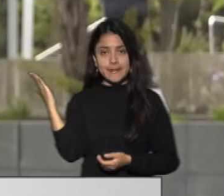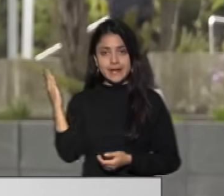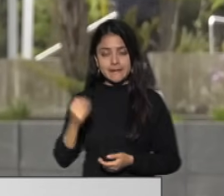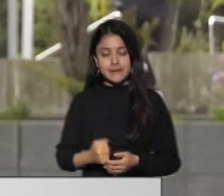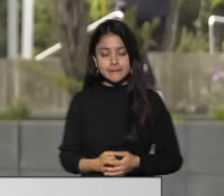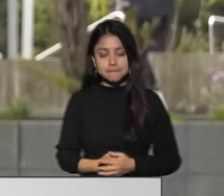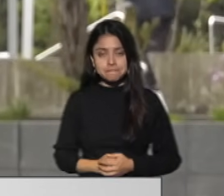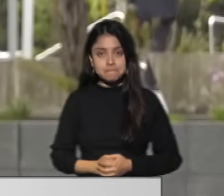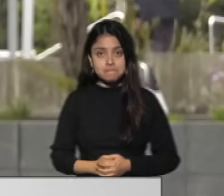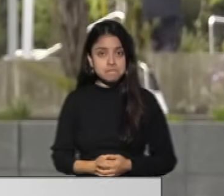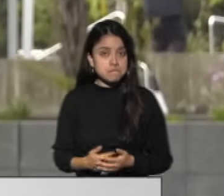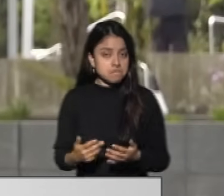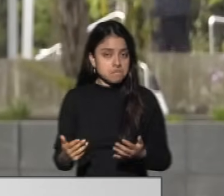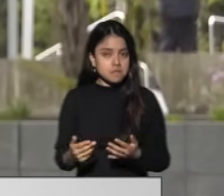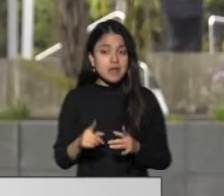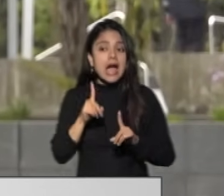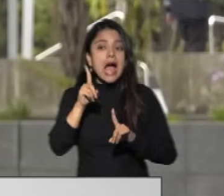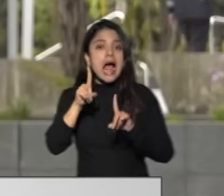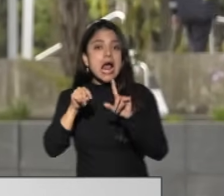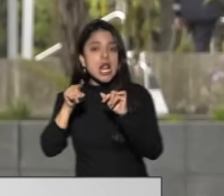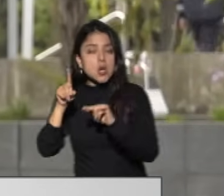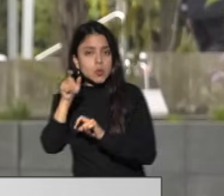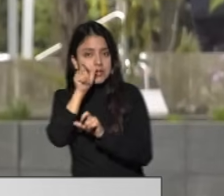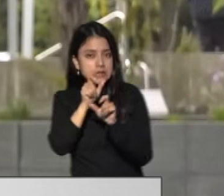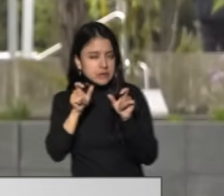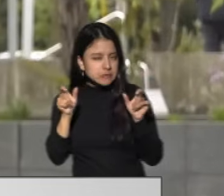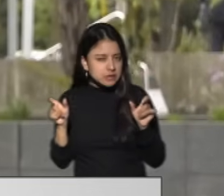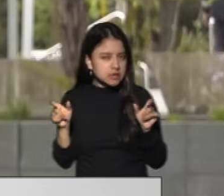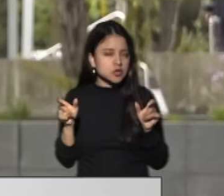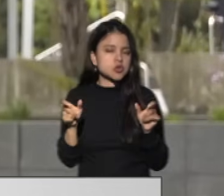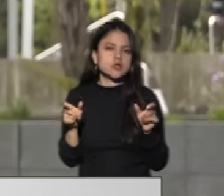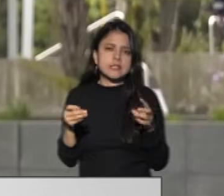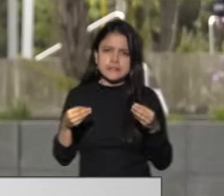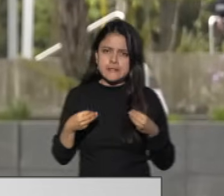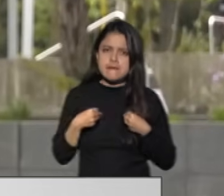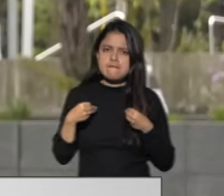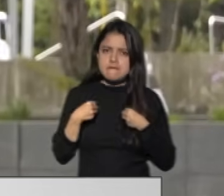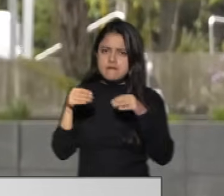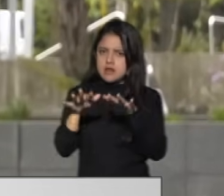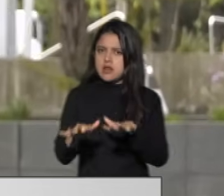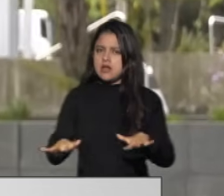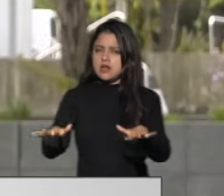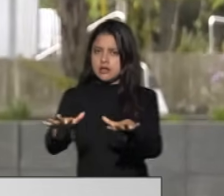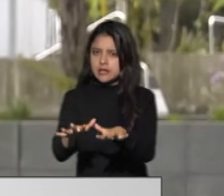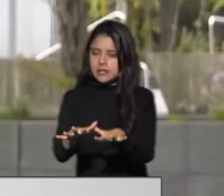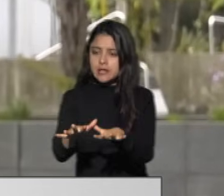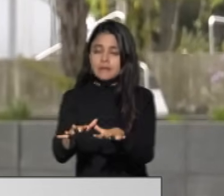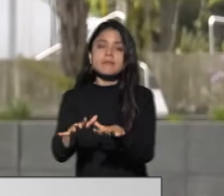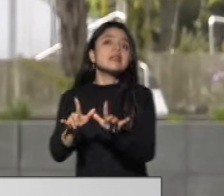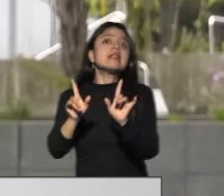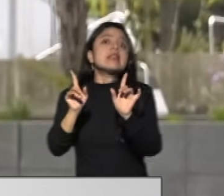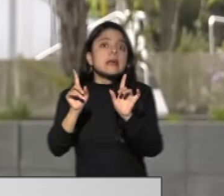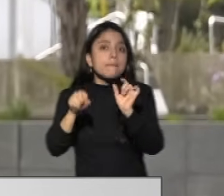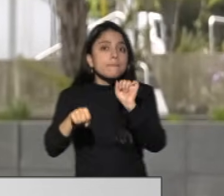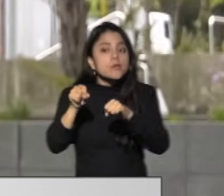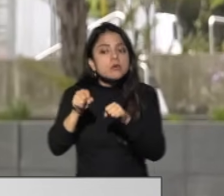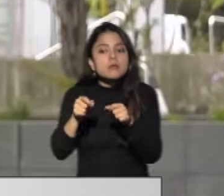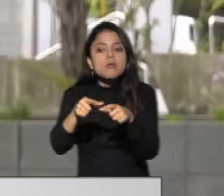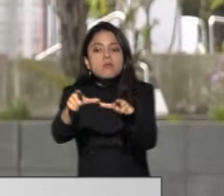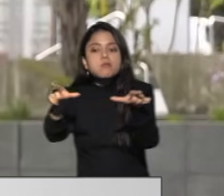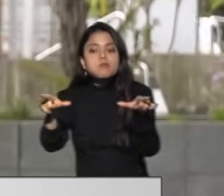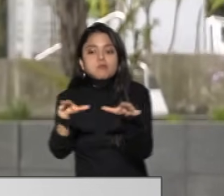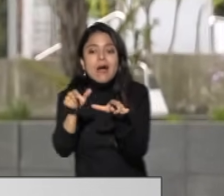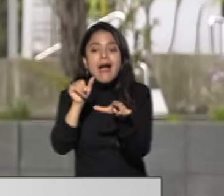a continuación, se ve a algunos pobladores y también el lugar exacto de los hechos, donde habrían sido retenidos y